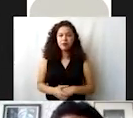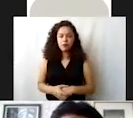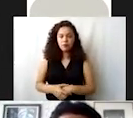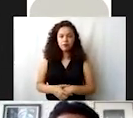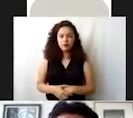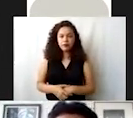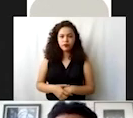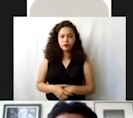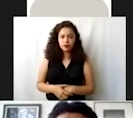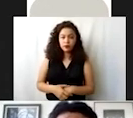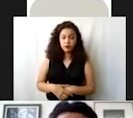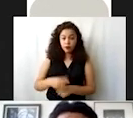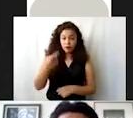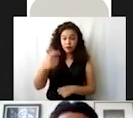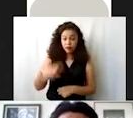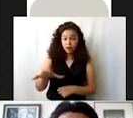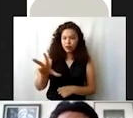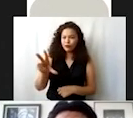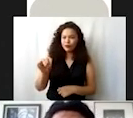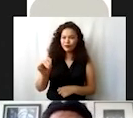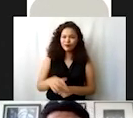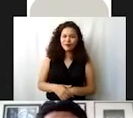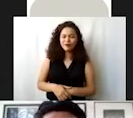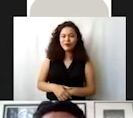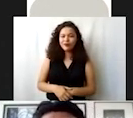no son nada baratas tampoco, ¿no?